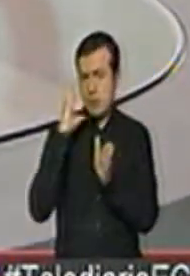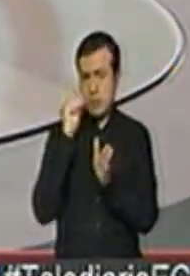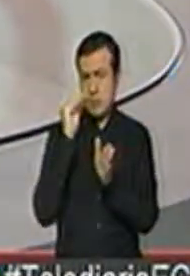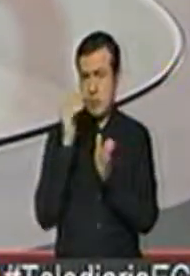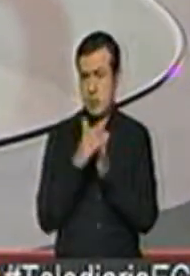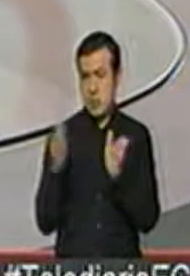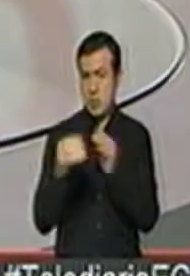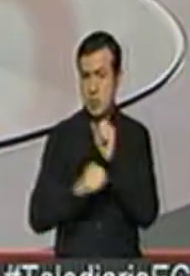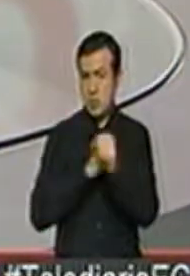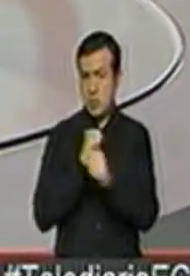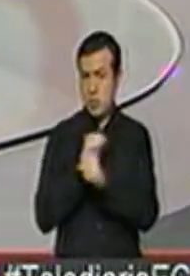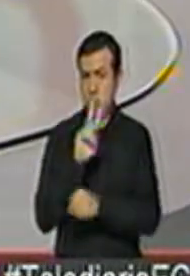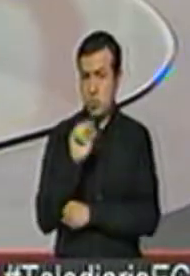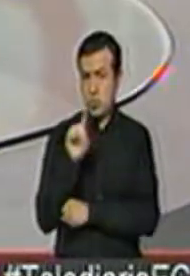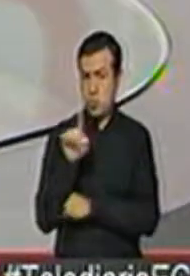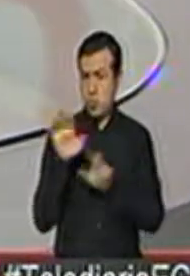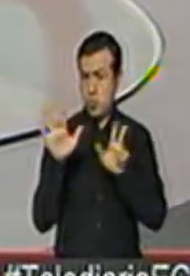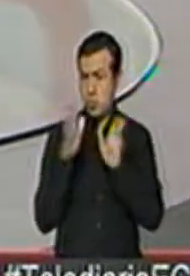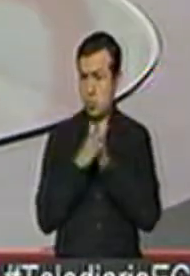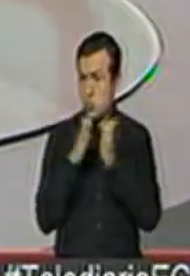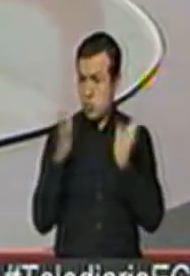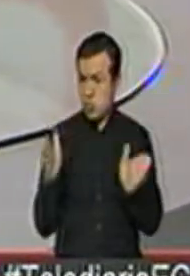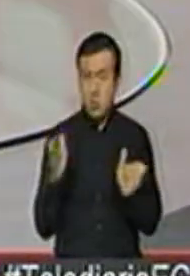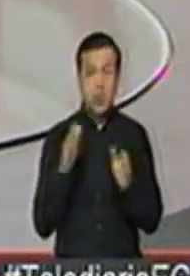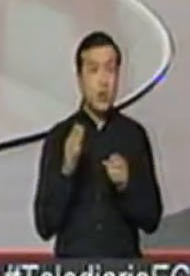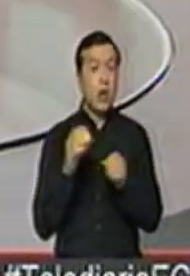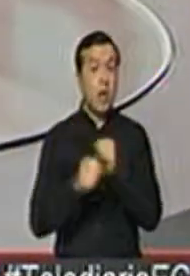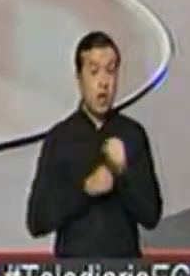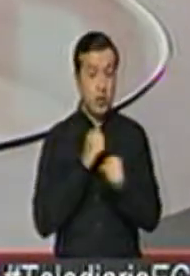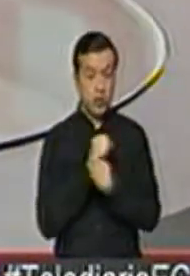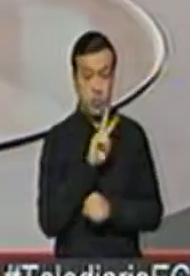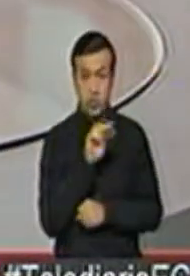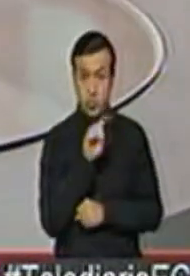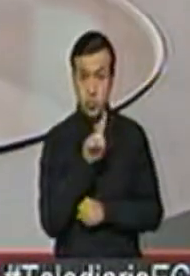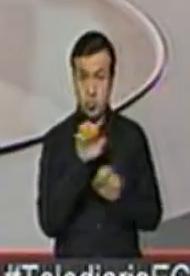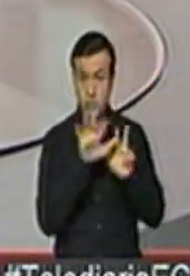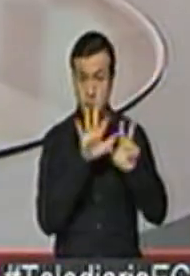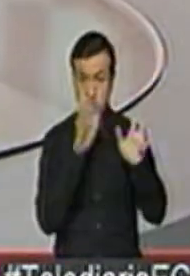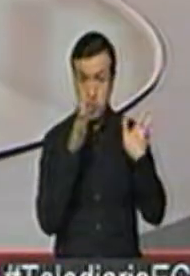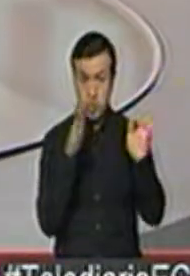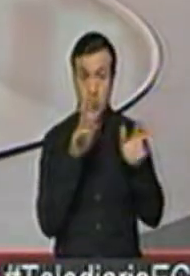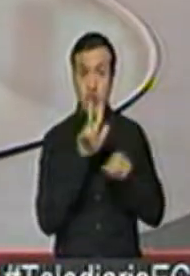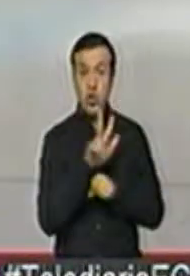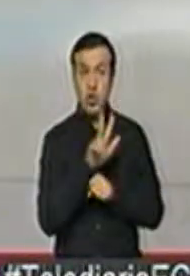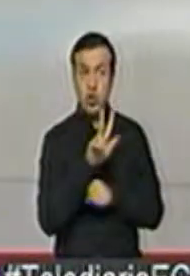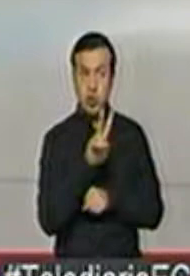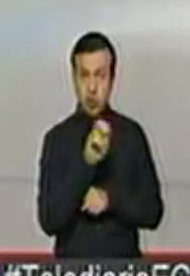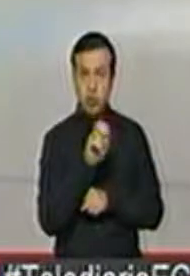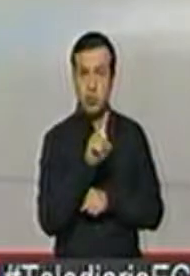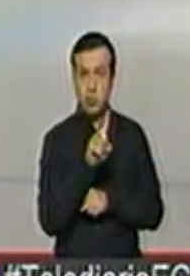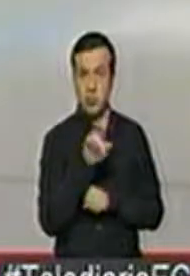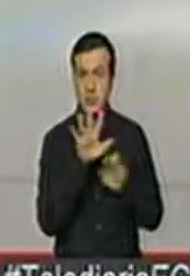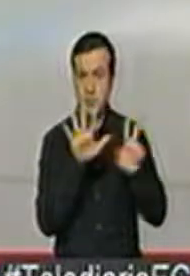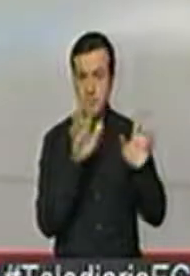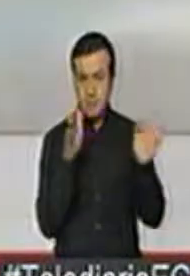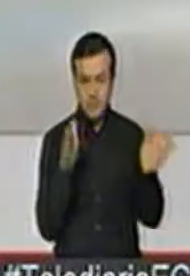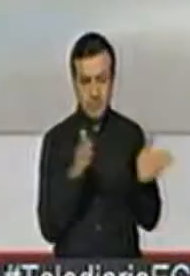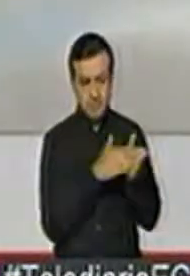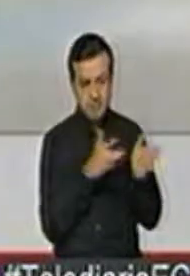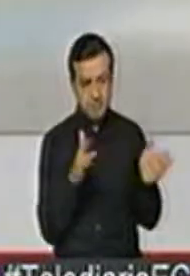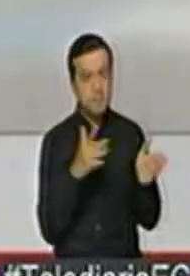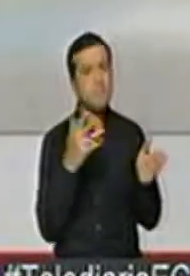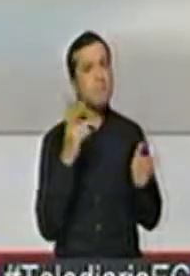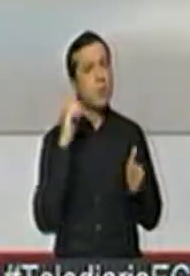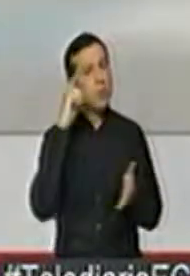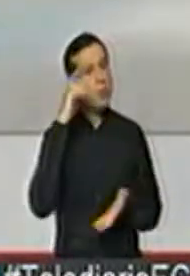del 2018? El 2018 nos dio una línea base, y es muy importante mencionar que este gobierno asumió con